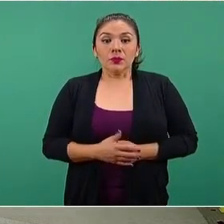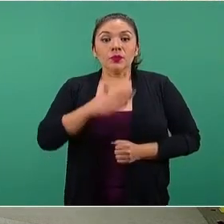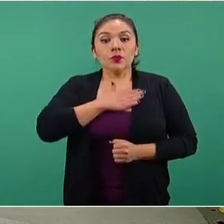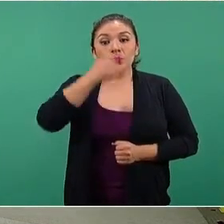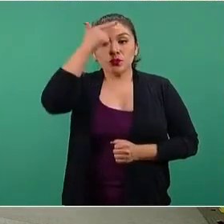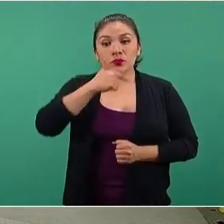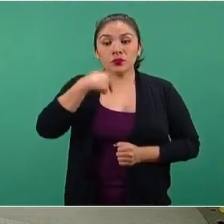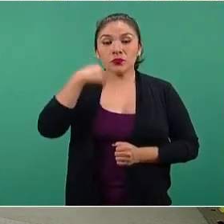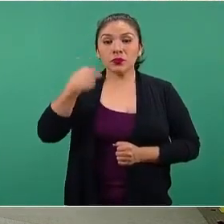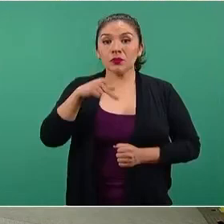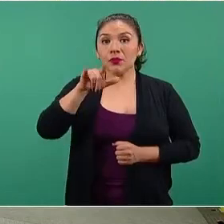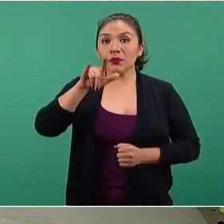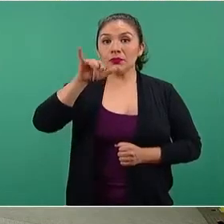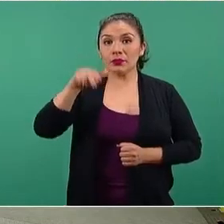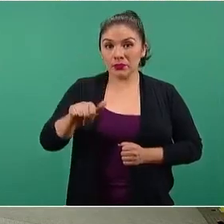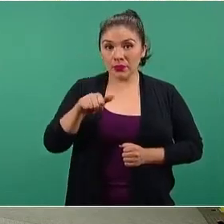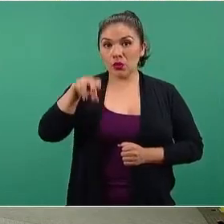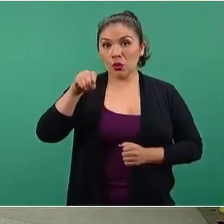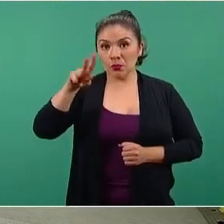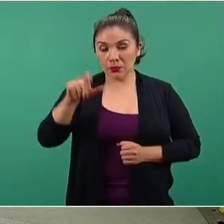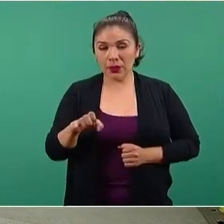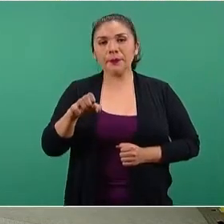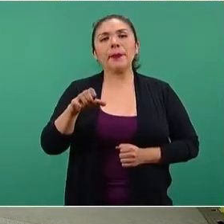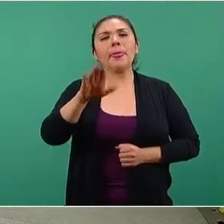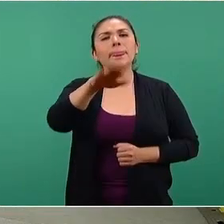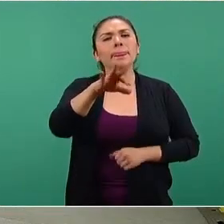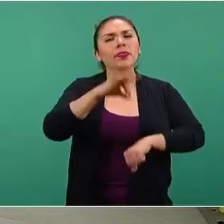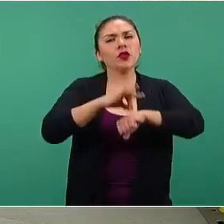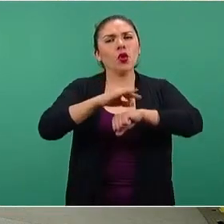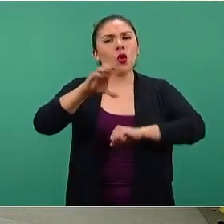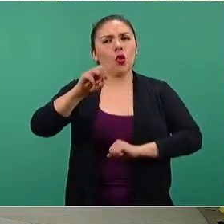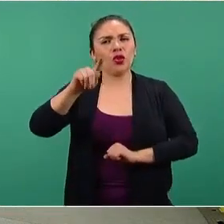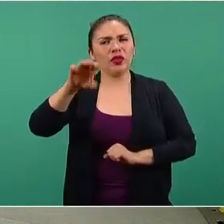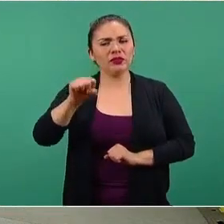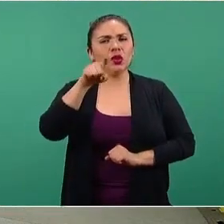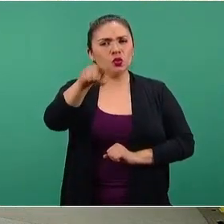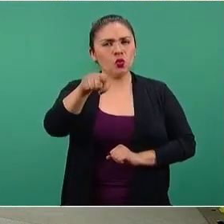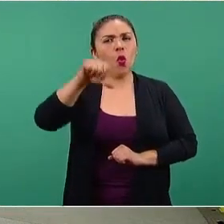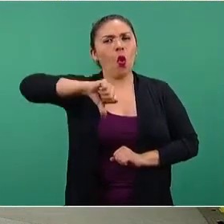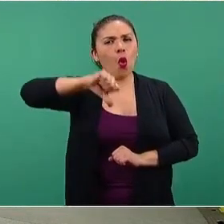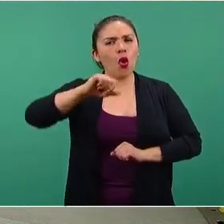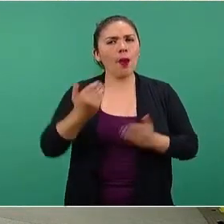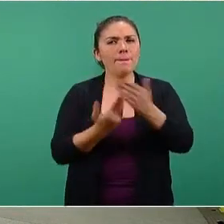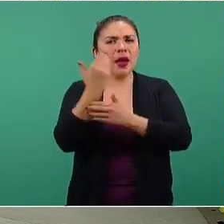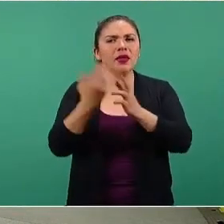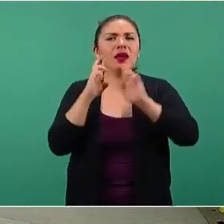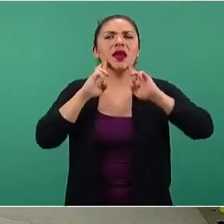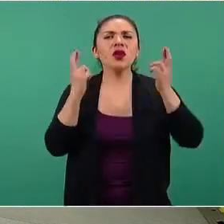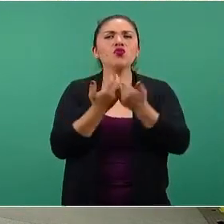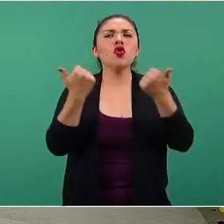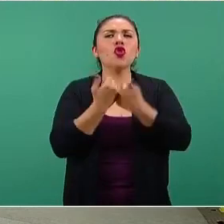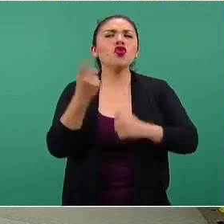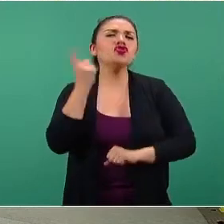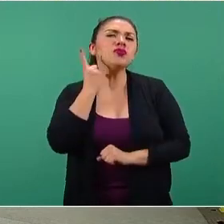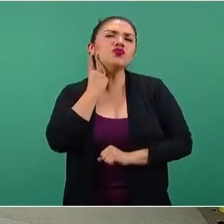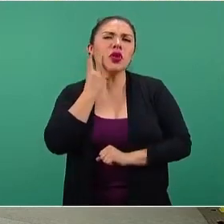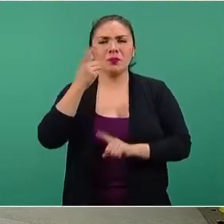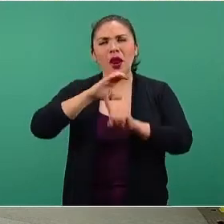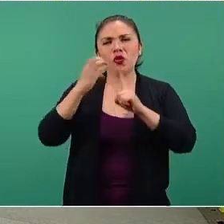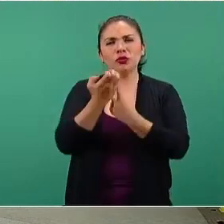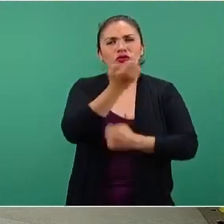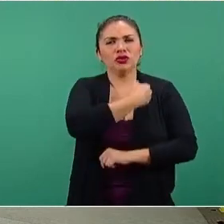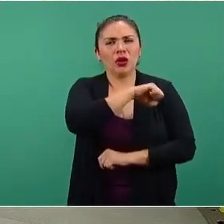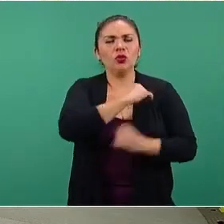Buenas noches, Liliana Noble de Pulso Saludable. Doctor Cortés, usted estuvo hoy en reunión con los diputados de la Comisión de Salud, también estuvo el